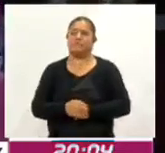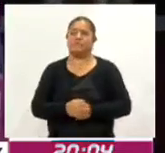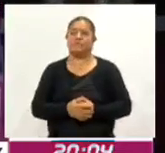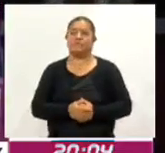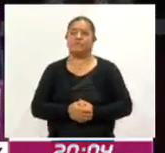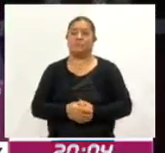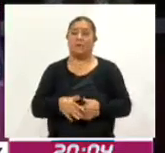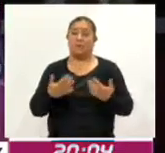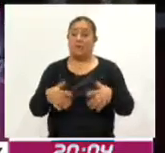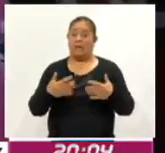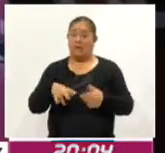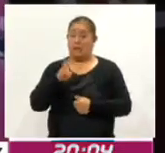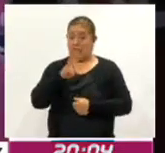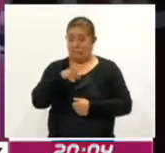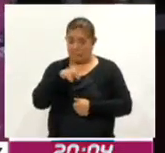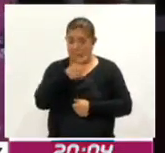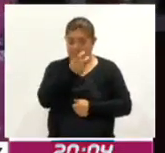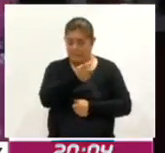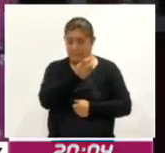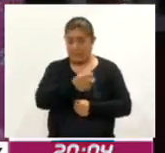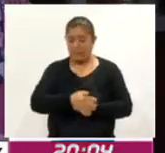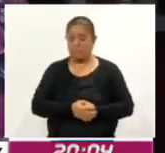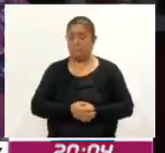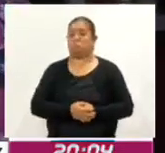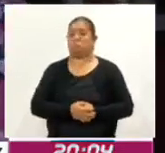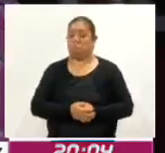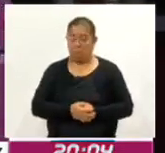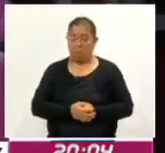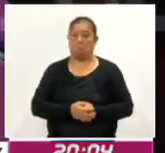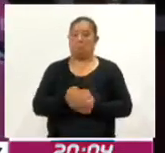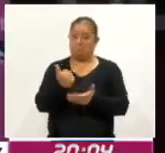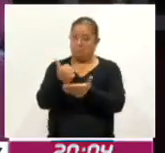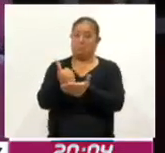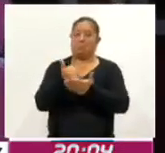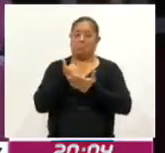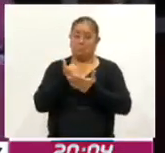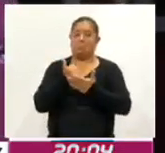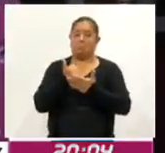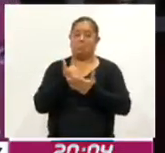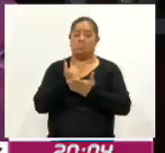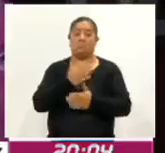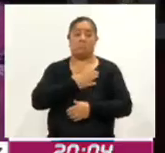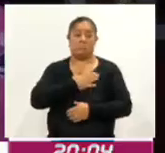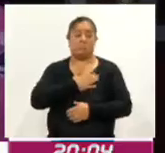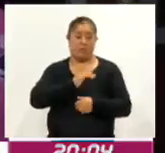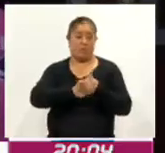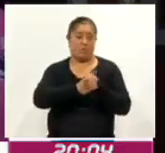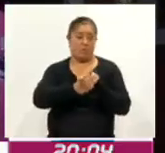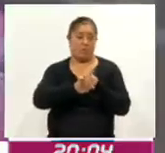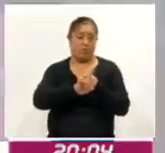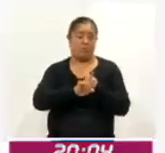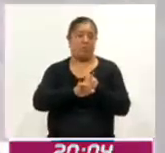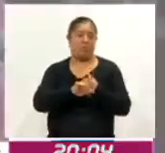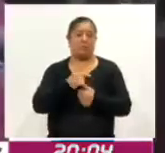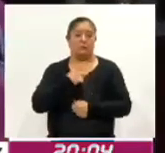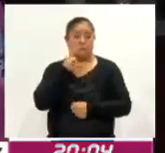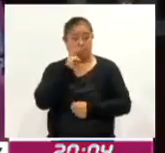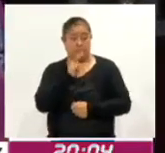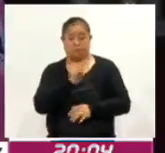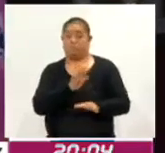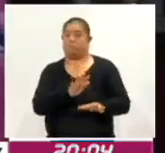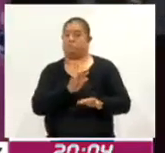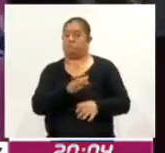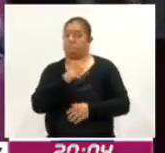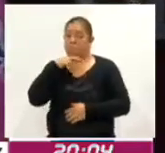son de gran ayuda, digamos, para quienes tenemos el problema y sobre todo de gran expectativa. Pero yo creo